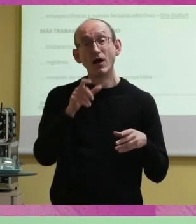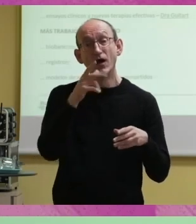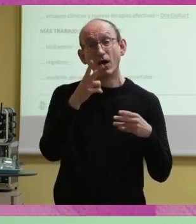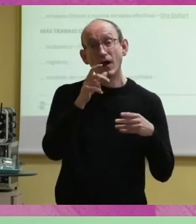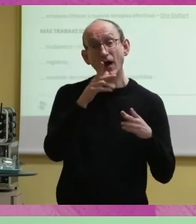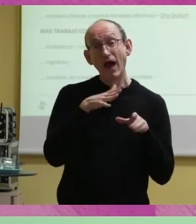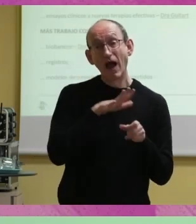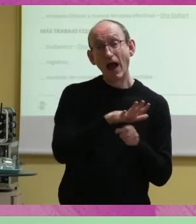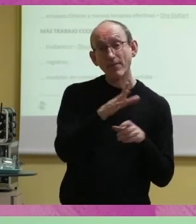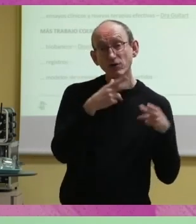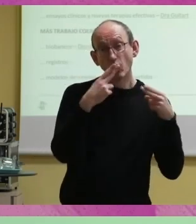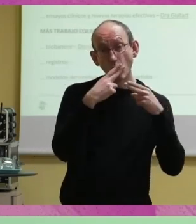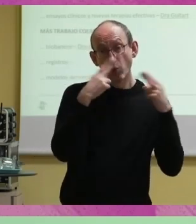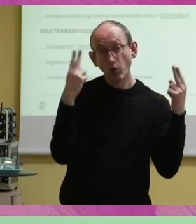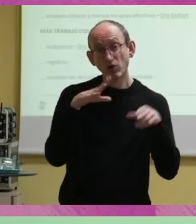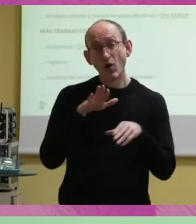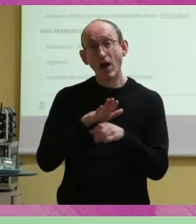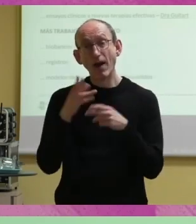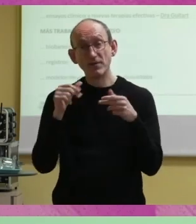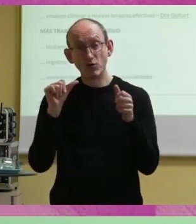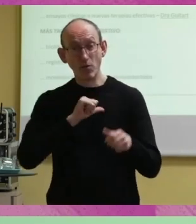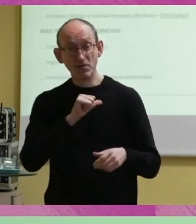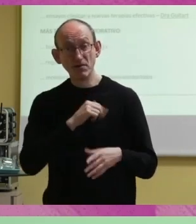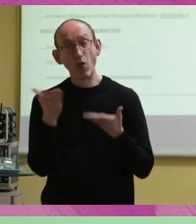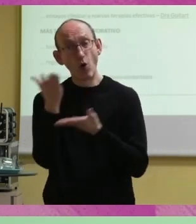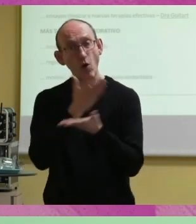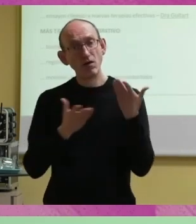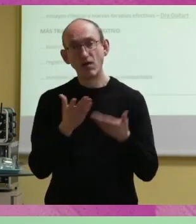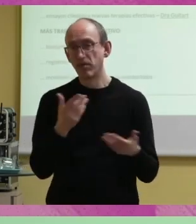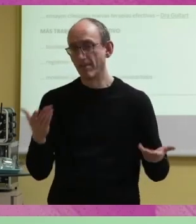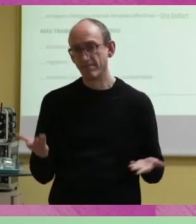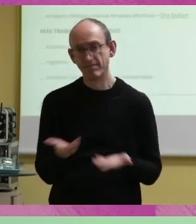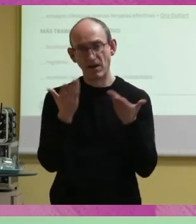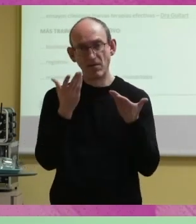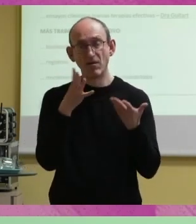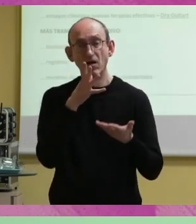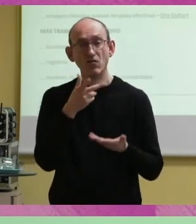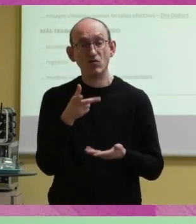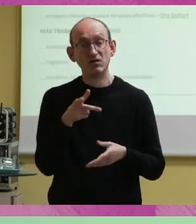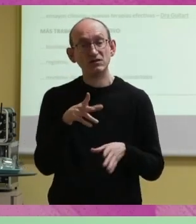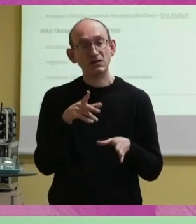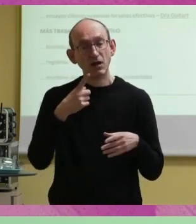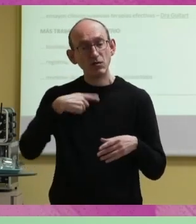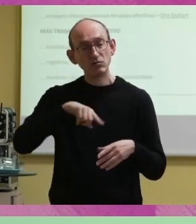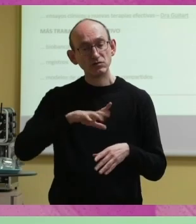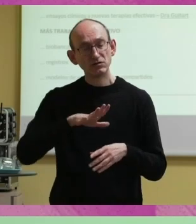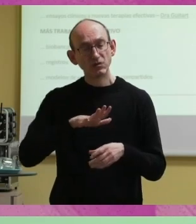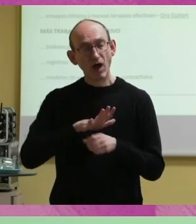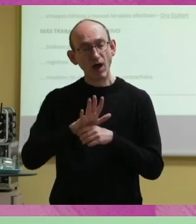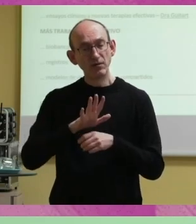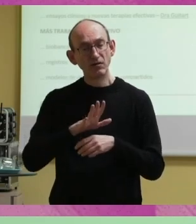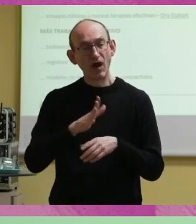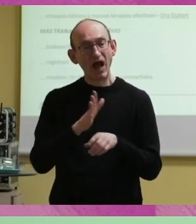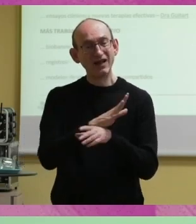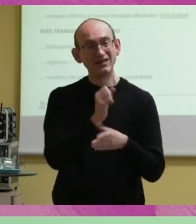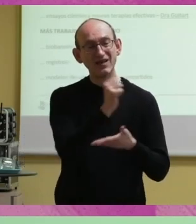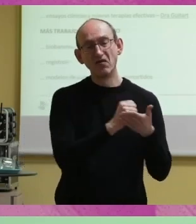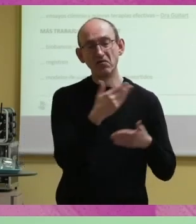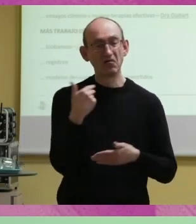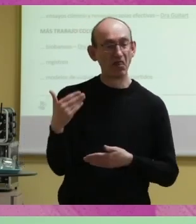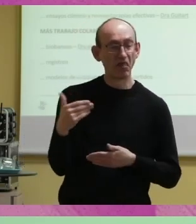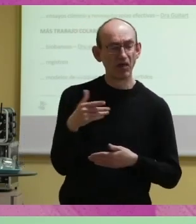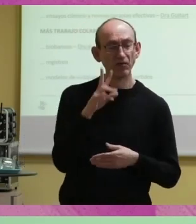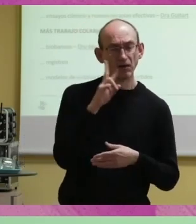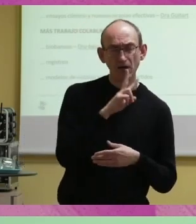pasar. Este campo de sanitario que no interesaba muchas veces a la industria farmacéutica, de repente es atractivo, porque están viendo que